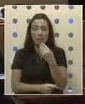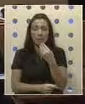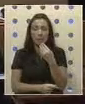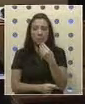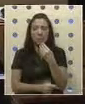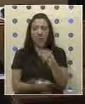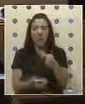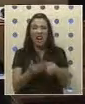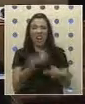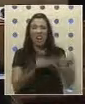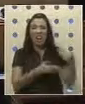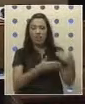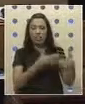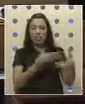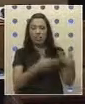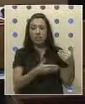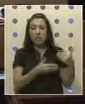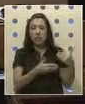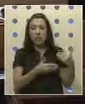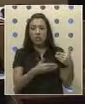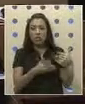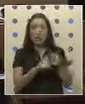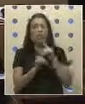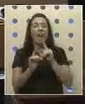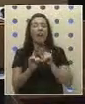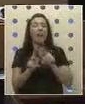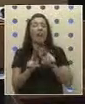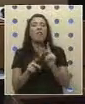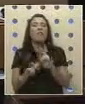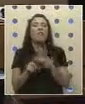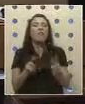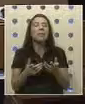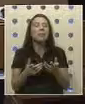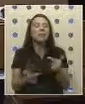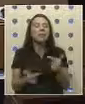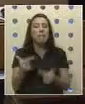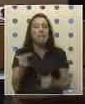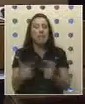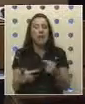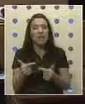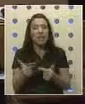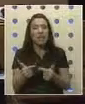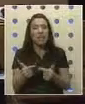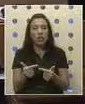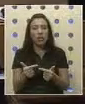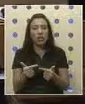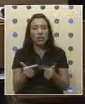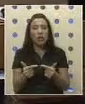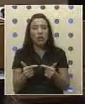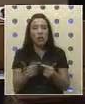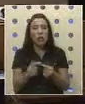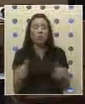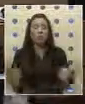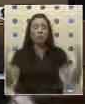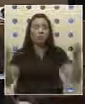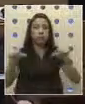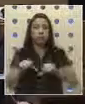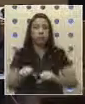un retroceso que va a terminar por empujar aún más a la clase política en el despeñadero de prestigio en el